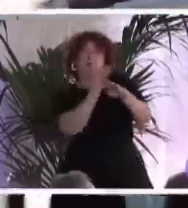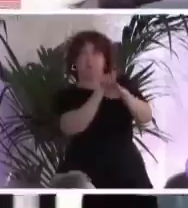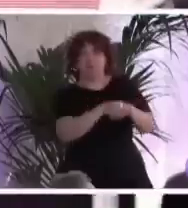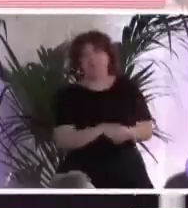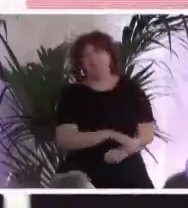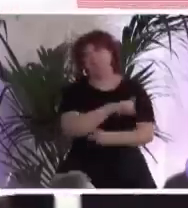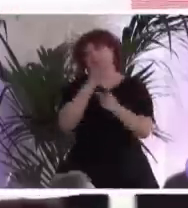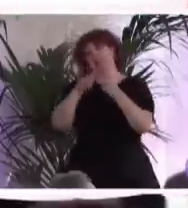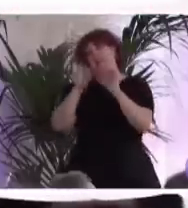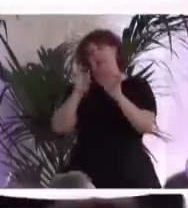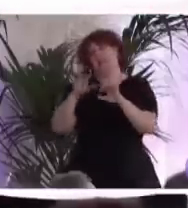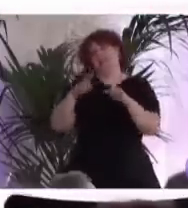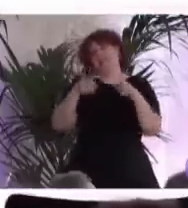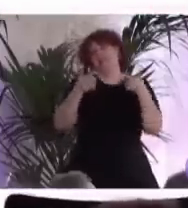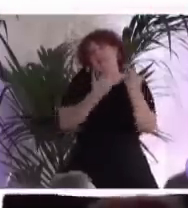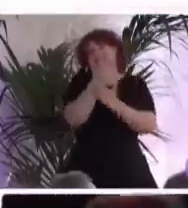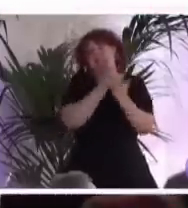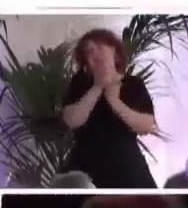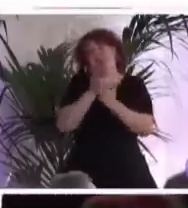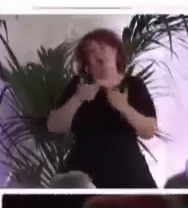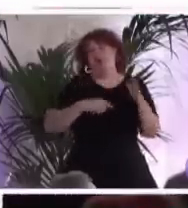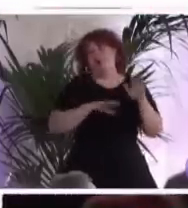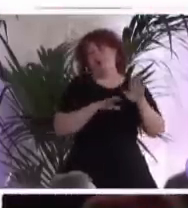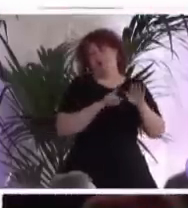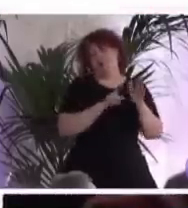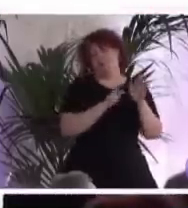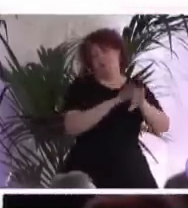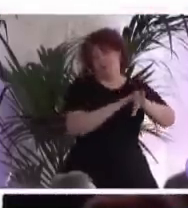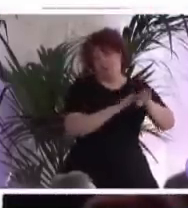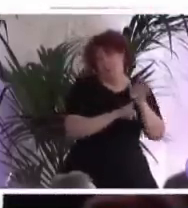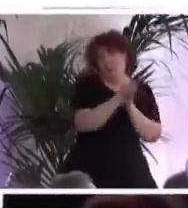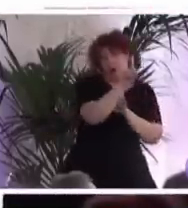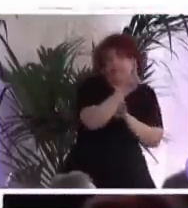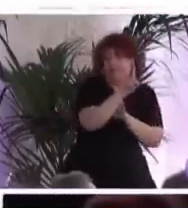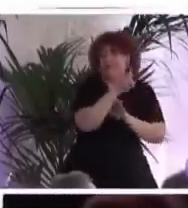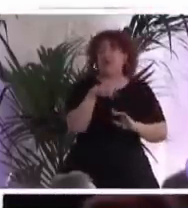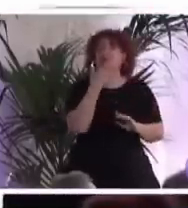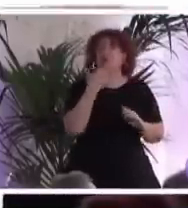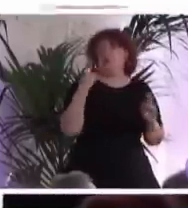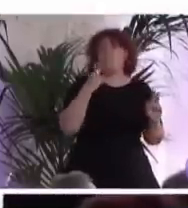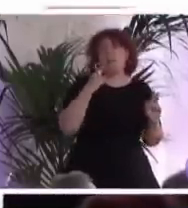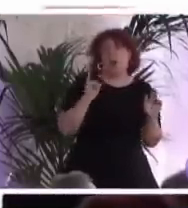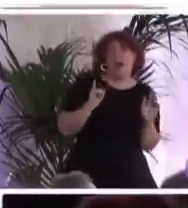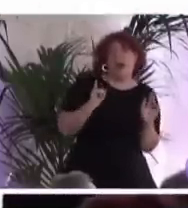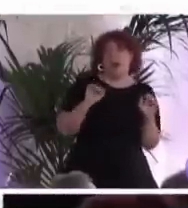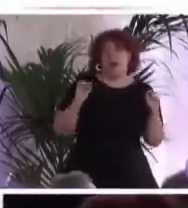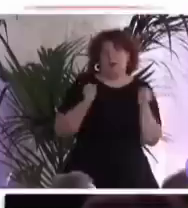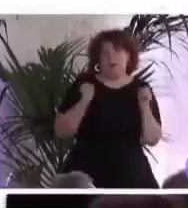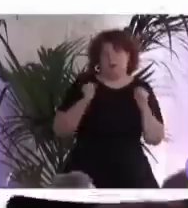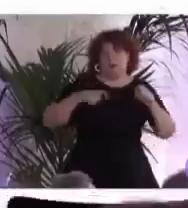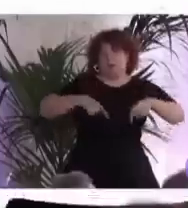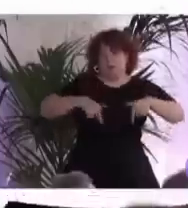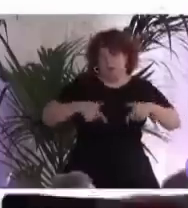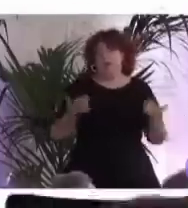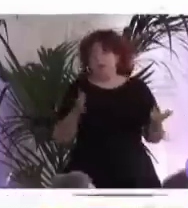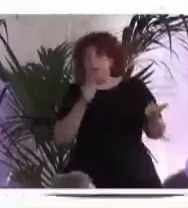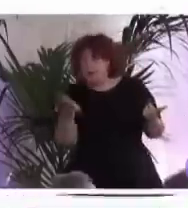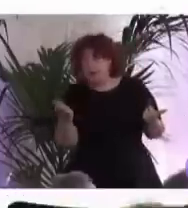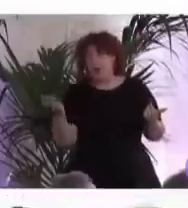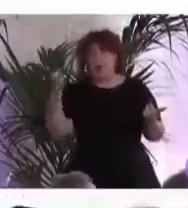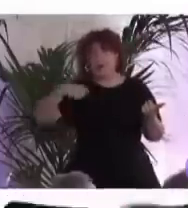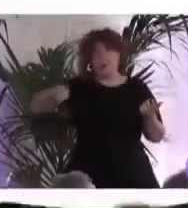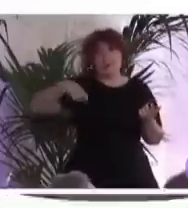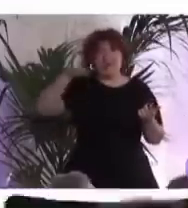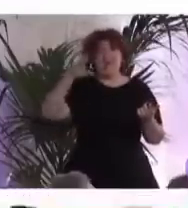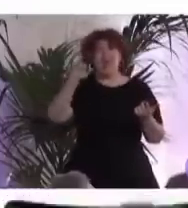medios progresistas porque tienen miedo que es como para no tenerlo después de lo que hicieron Estos tipos a su propia presidenta